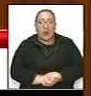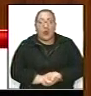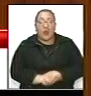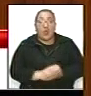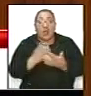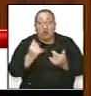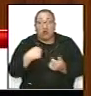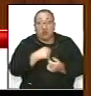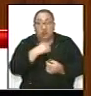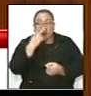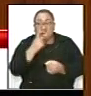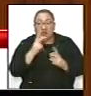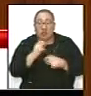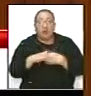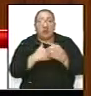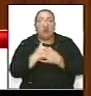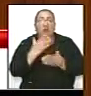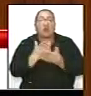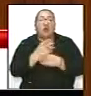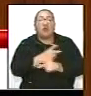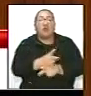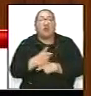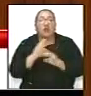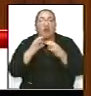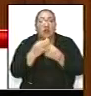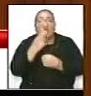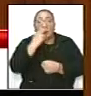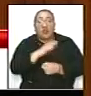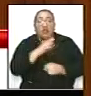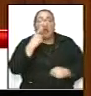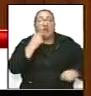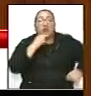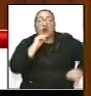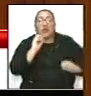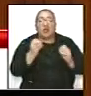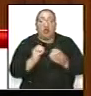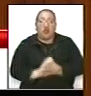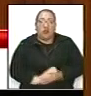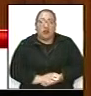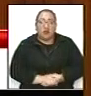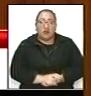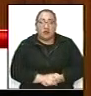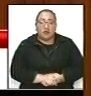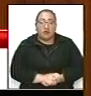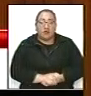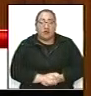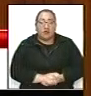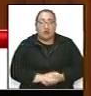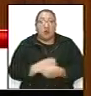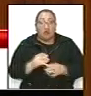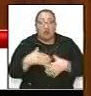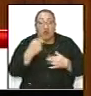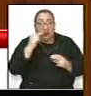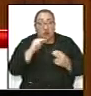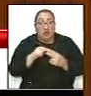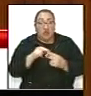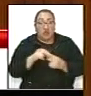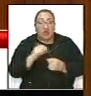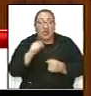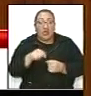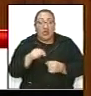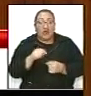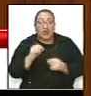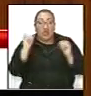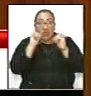Veamos ahora el tema de la violencia familiar en niñas, niños y adolescentes. Como podemos apreciar en